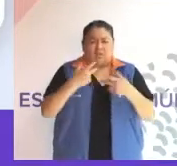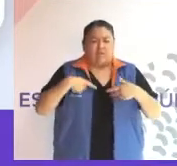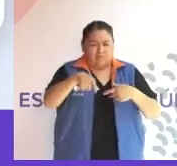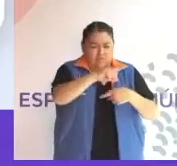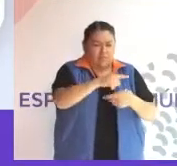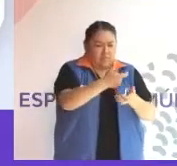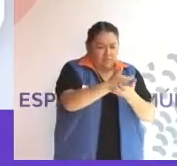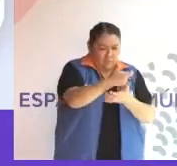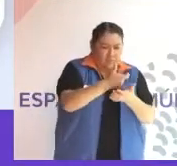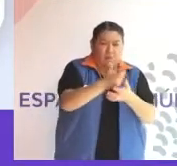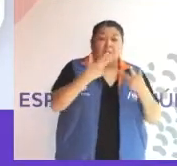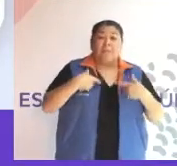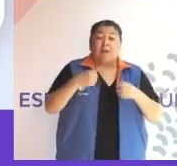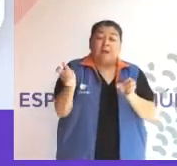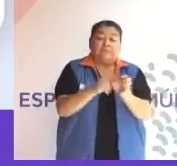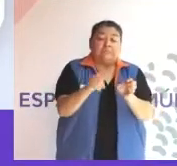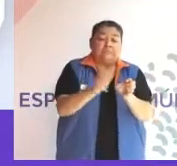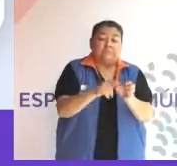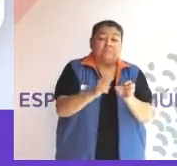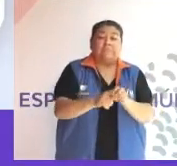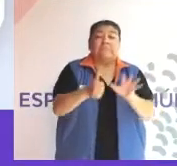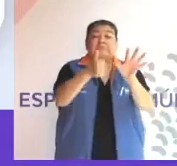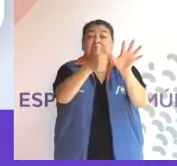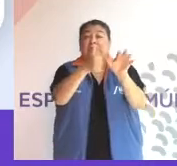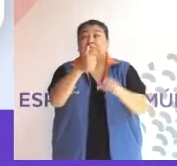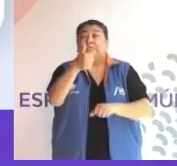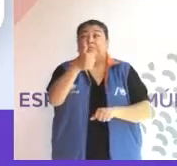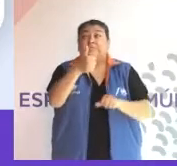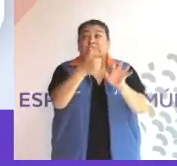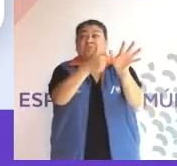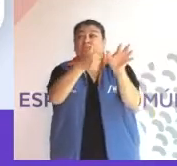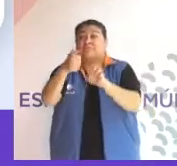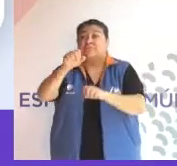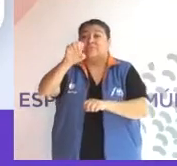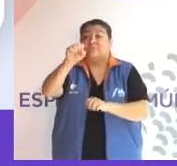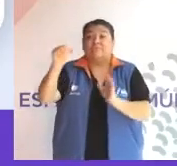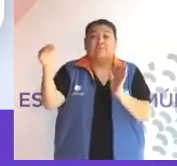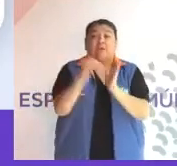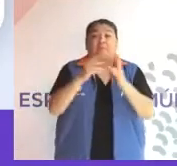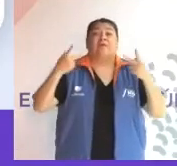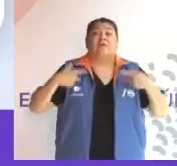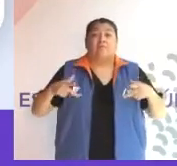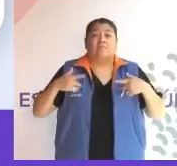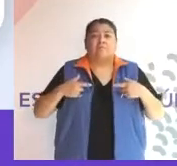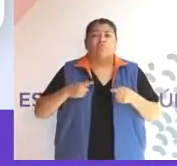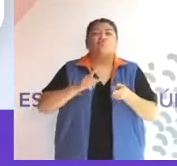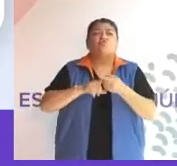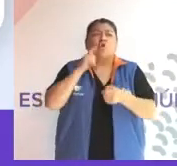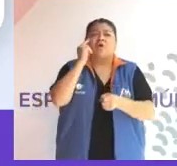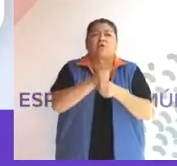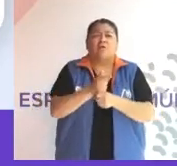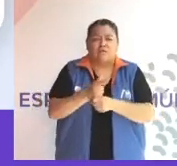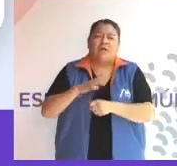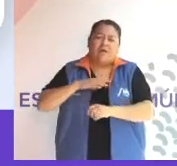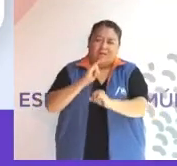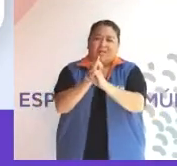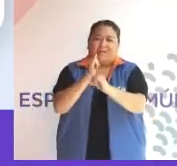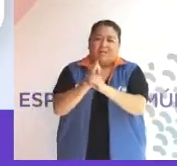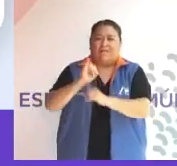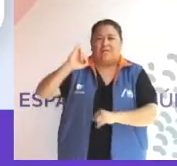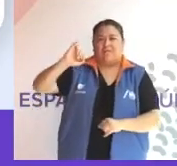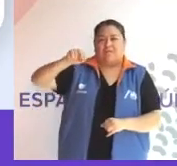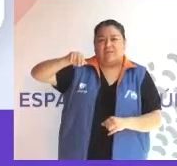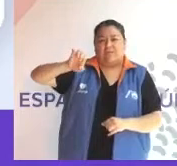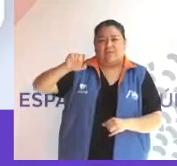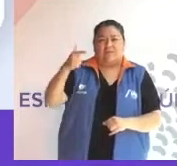en ellas más de 660,000 personas. Nos deja también un link del INEGI en donde podemos revisar esa información. Estupendo.